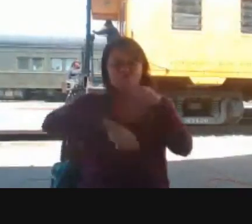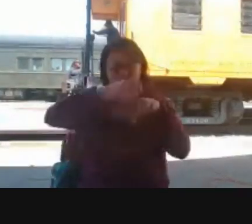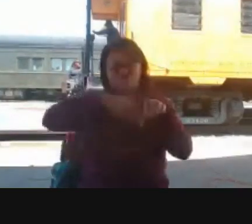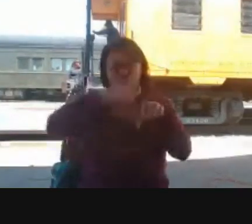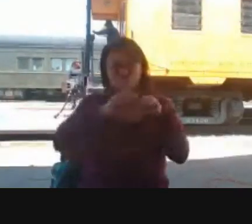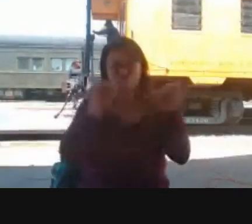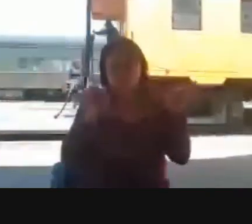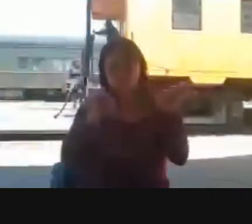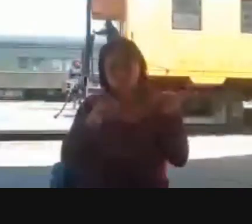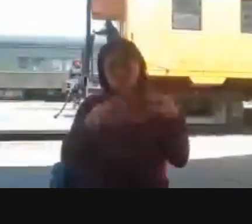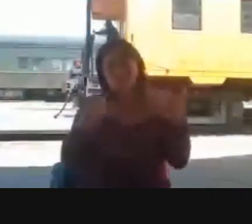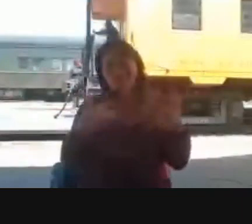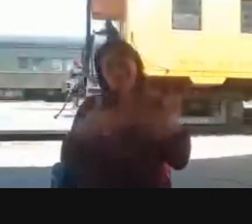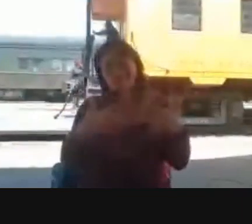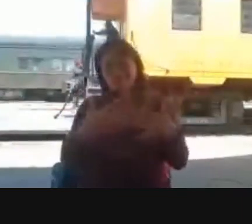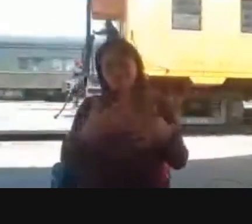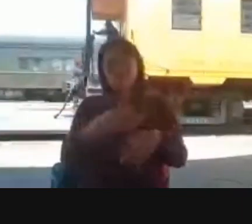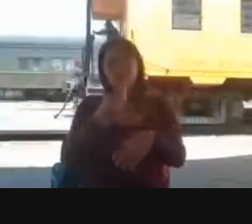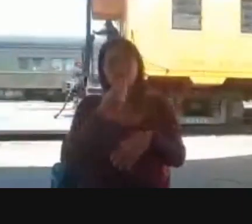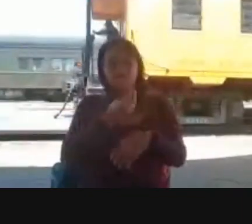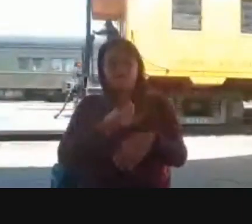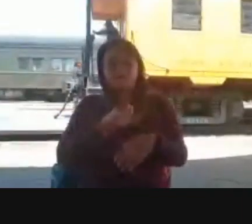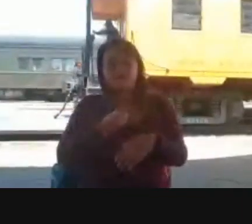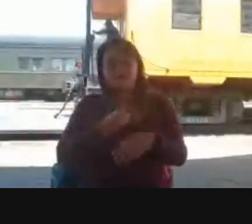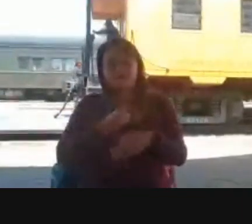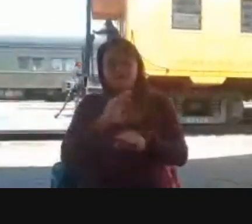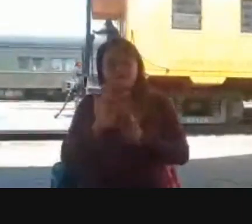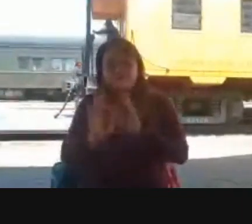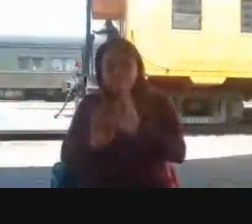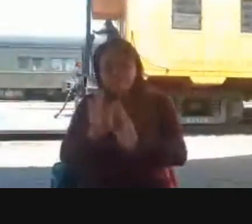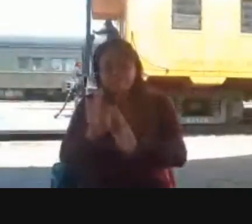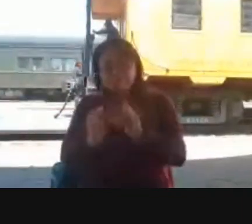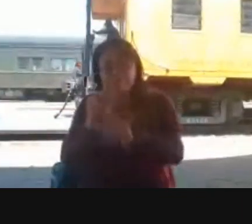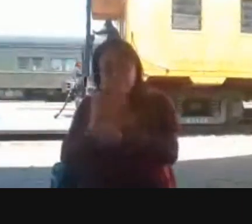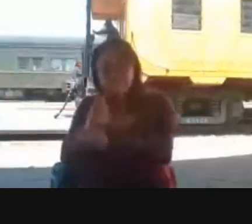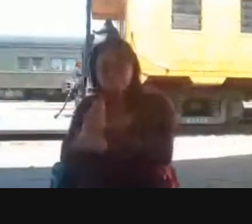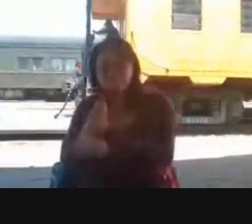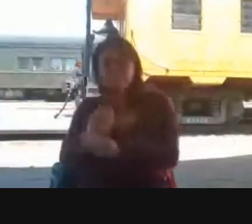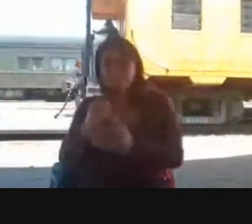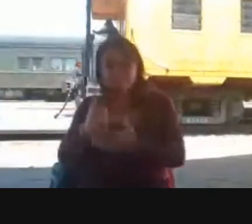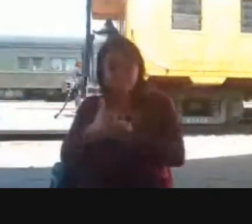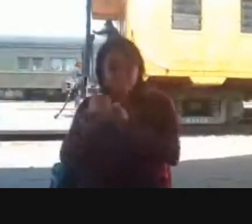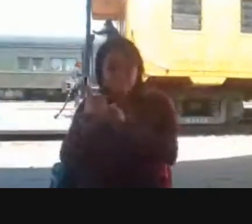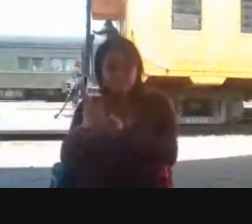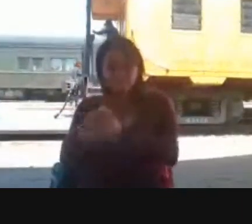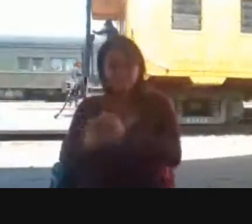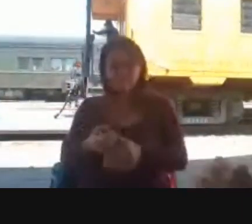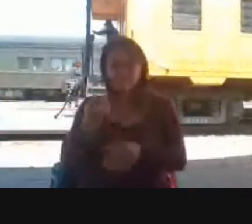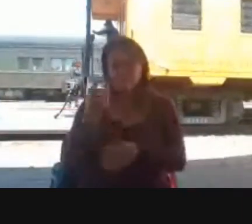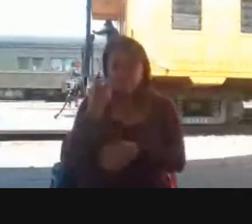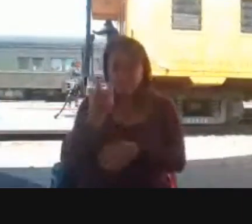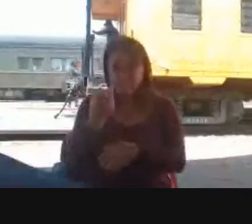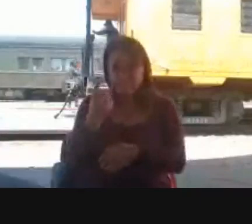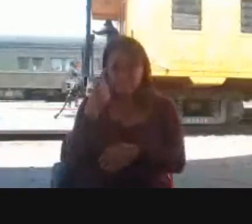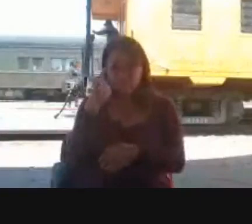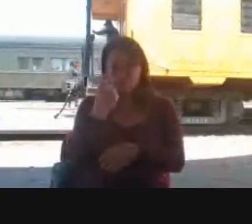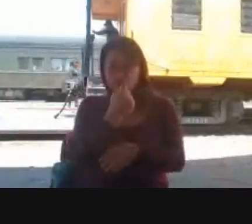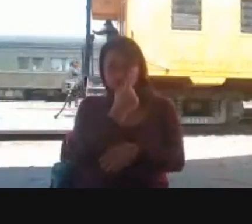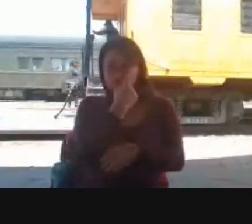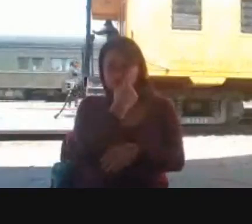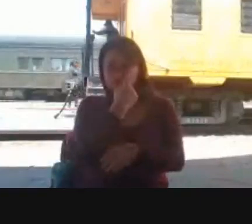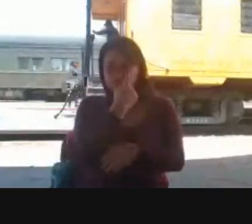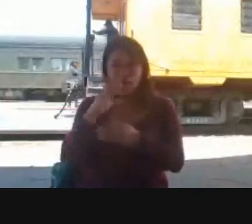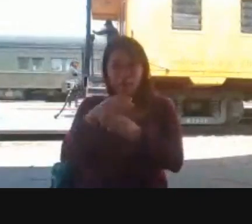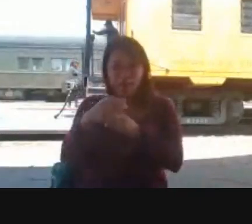el rescate, la fractura ya no se pudo alinear. Y ya vive con nosotros David Bowie. Esa mutación de tener un ojo café y un ojo verde se